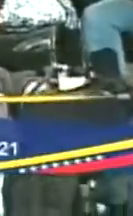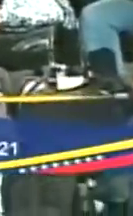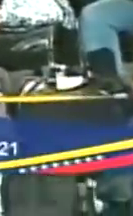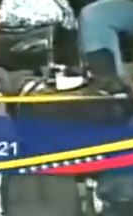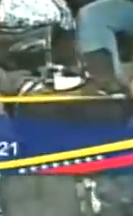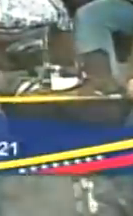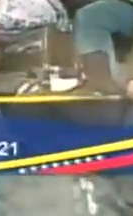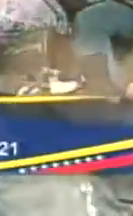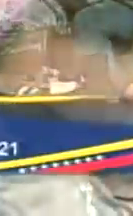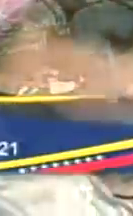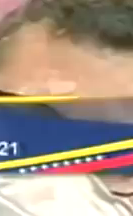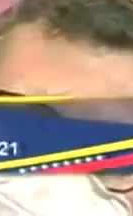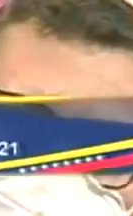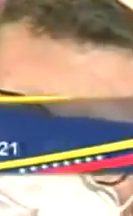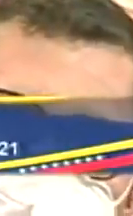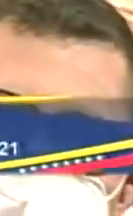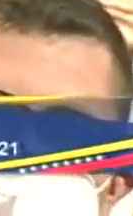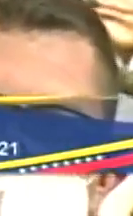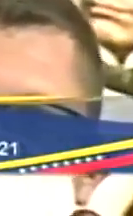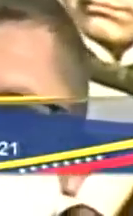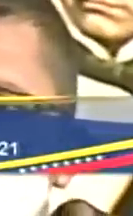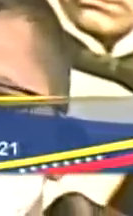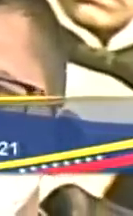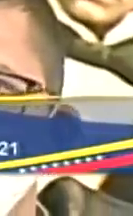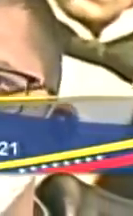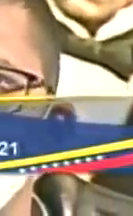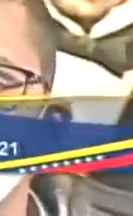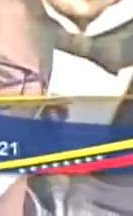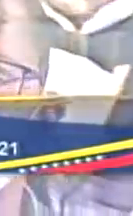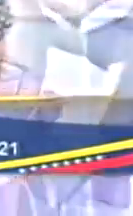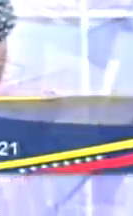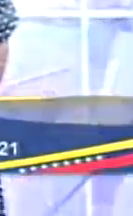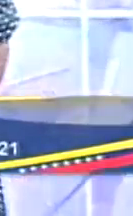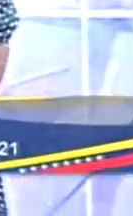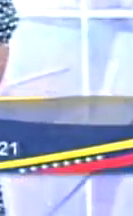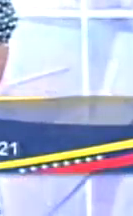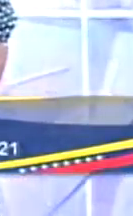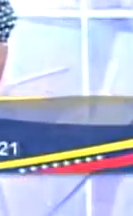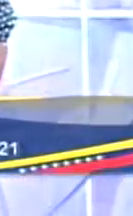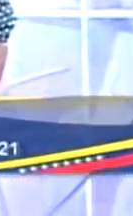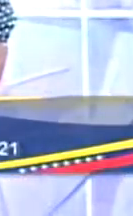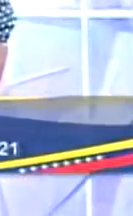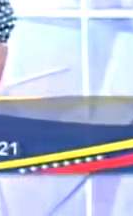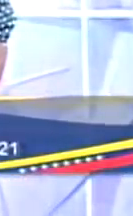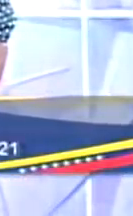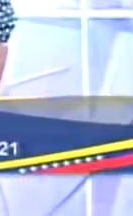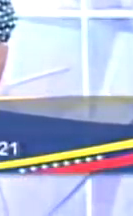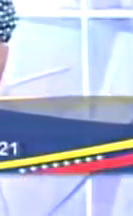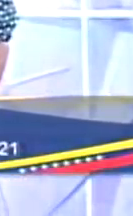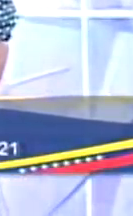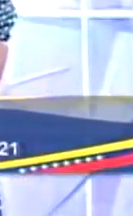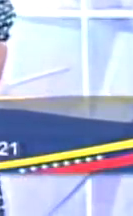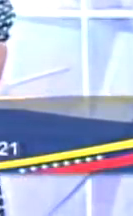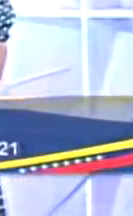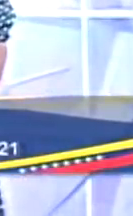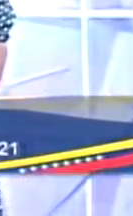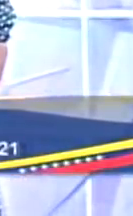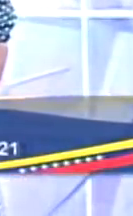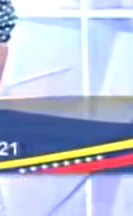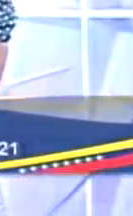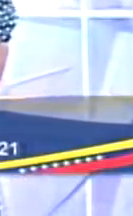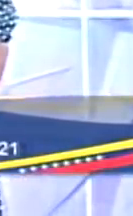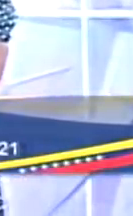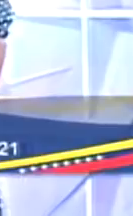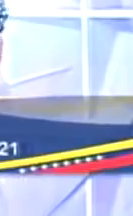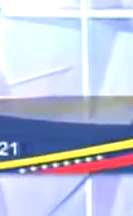Miranda, Zulia, Aragua, Mérida y el Distrito Capital. Señor presidente, ministra Gabriela Jiménez, señora vicepresidenta